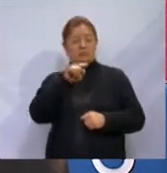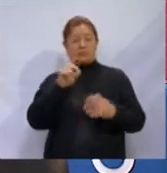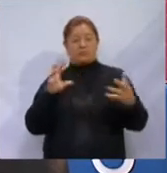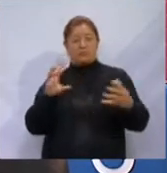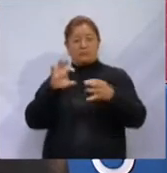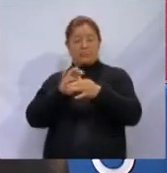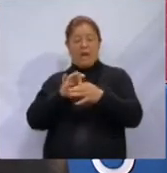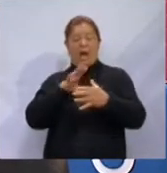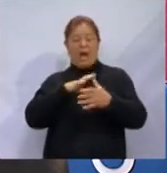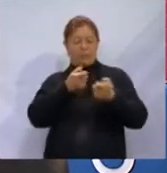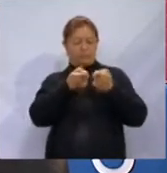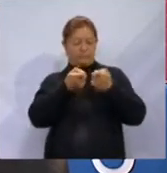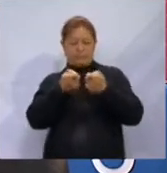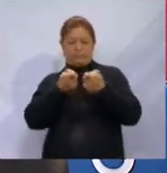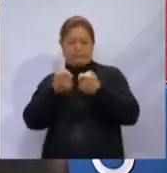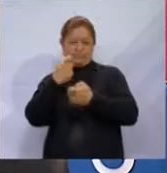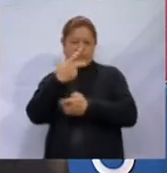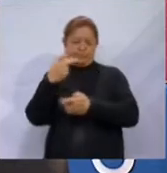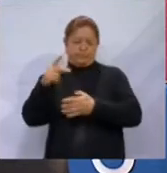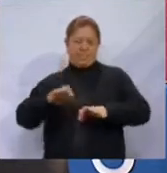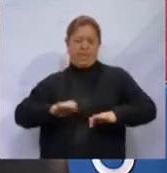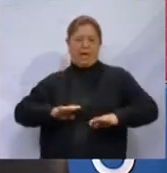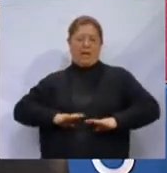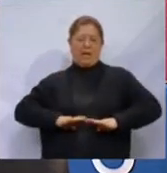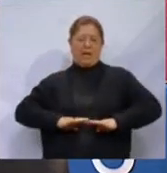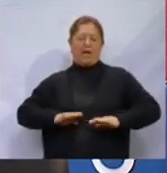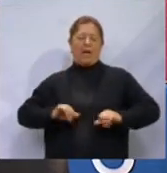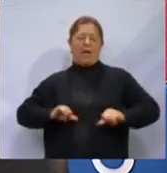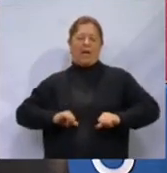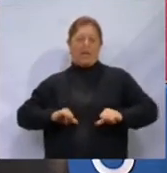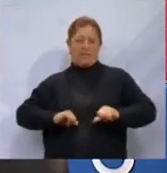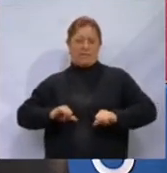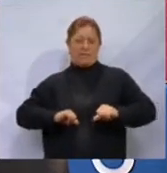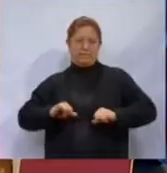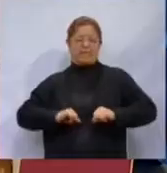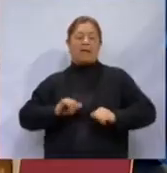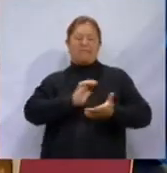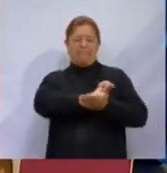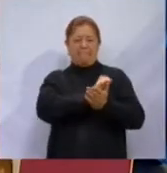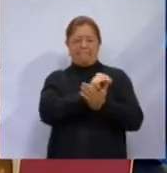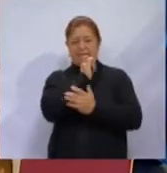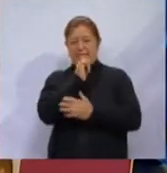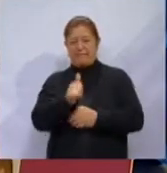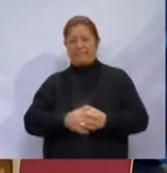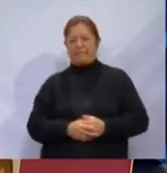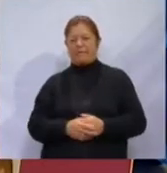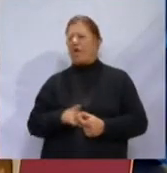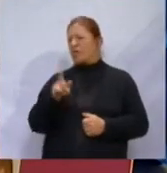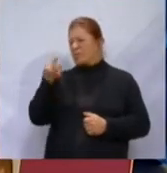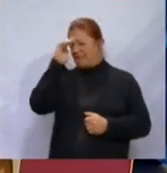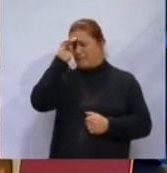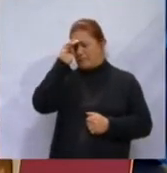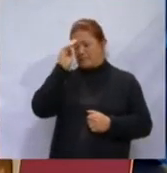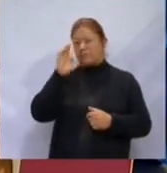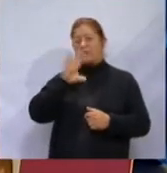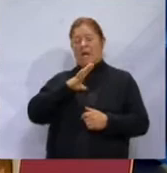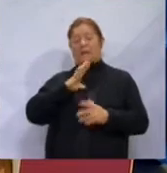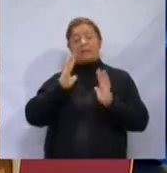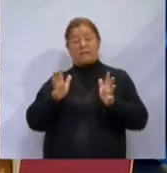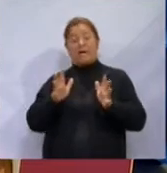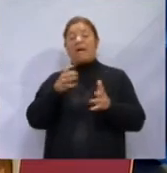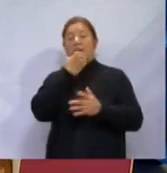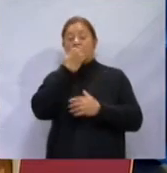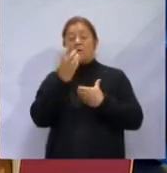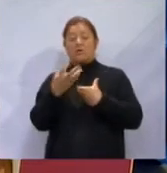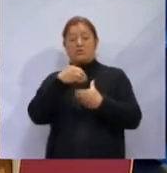ajustes necesarios para sus actividades y sin que sean discriminados. ¿Consideras que ya tenemos una escuela inclusiva